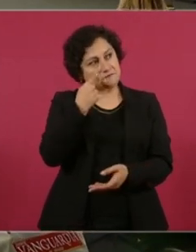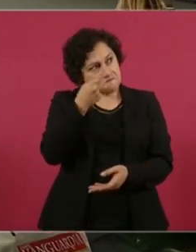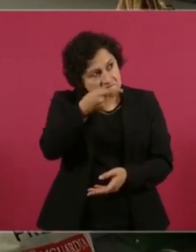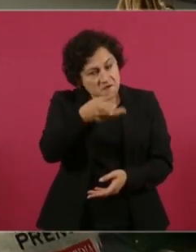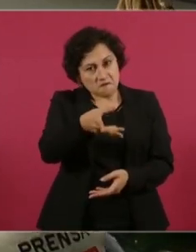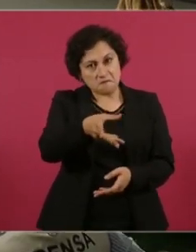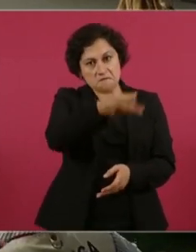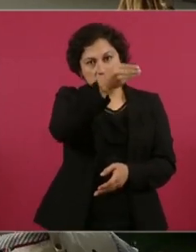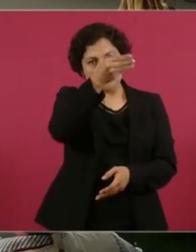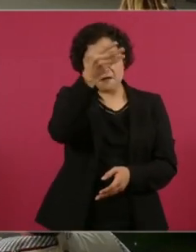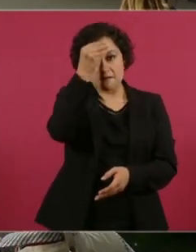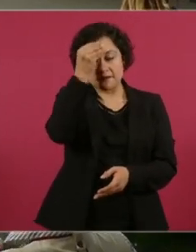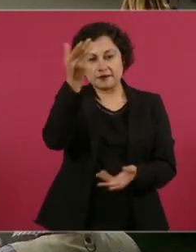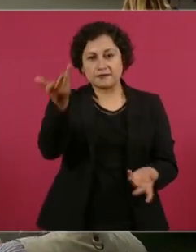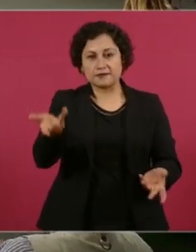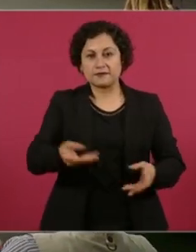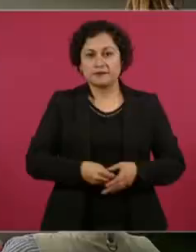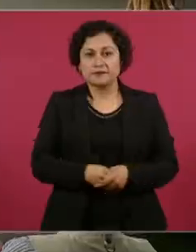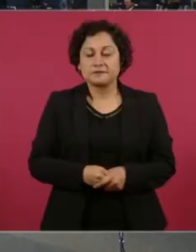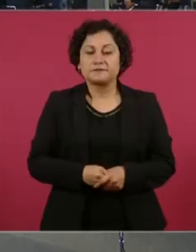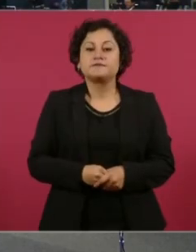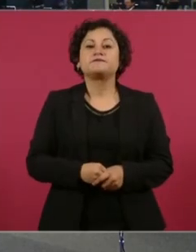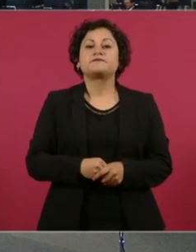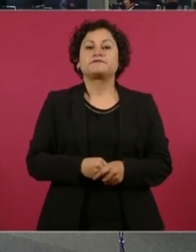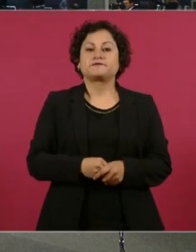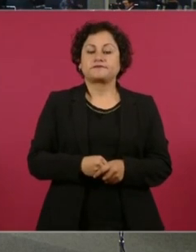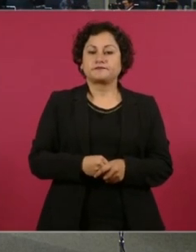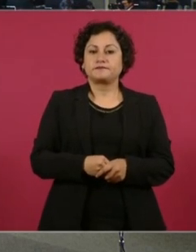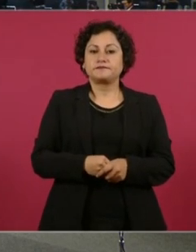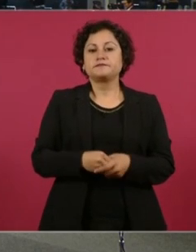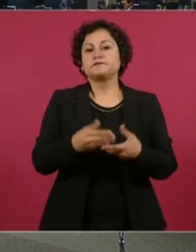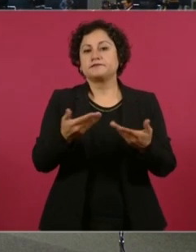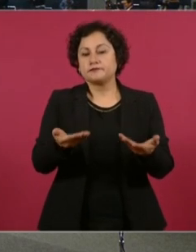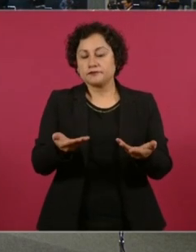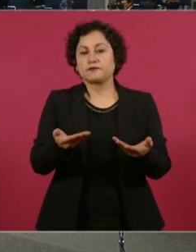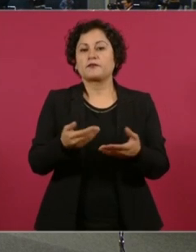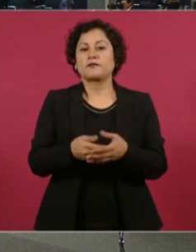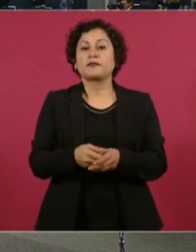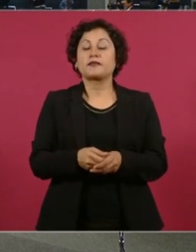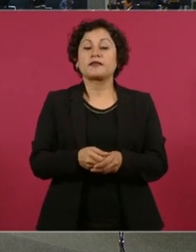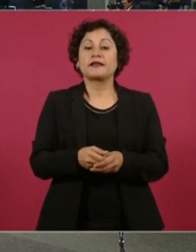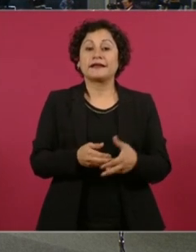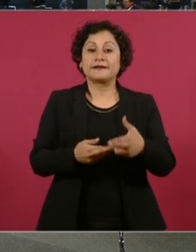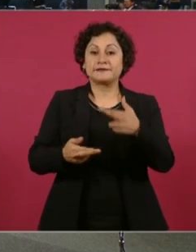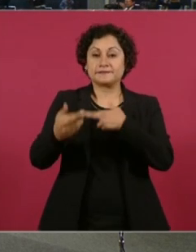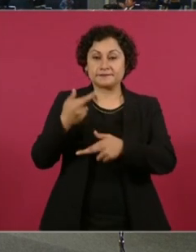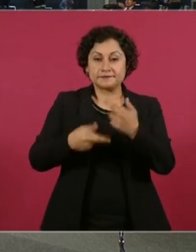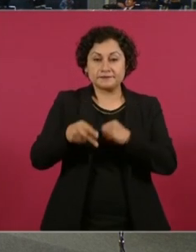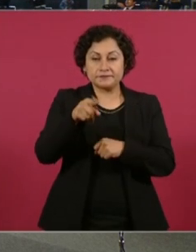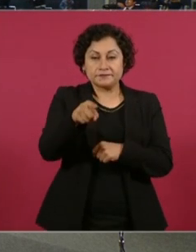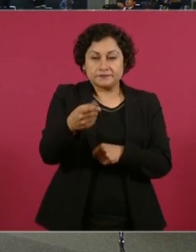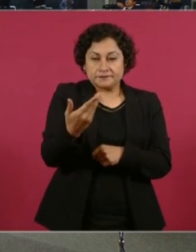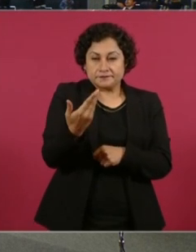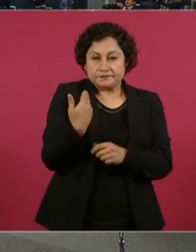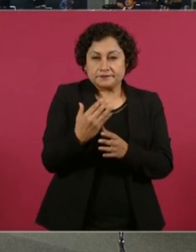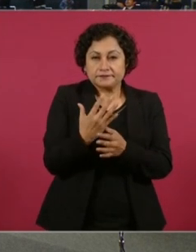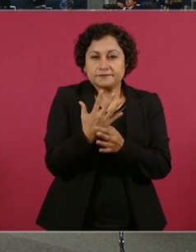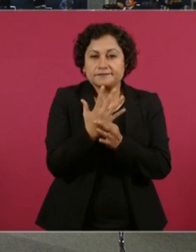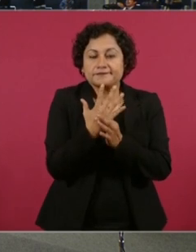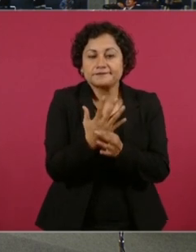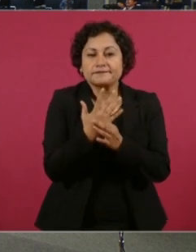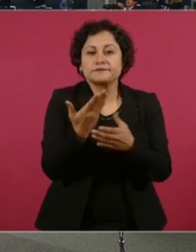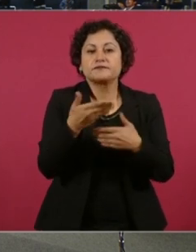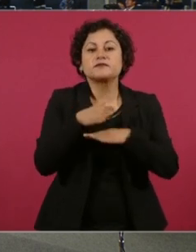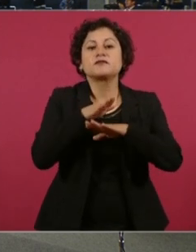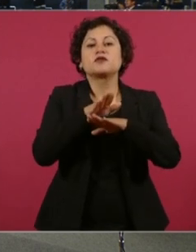aprendan. Bueno, vamos a ver. Y bueno, retomando lo que dijo hace un momento sobre estos